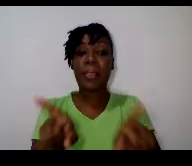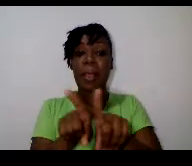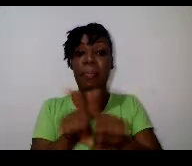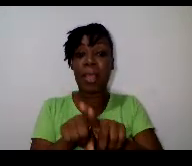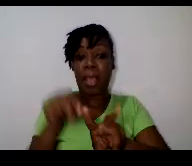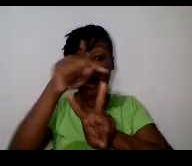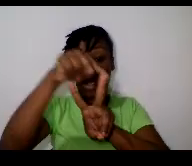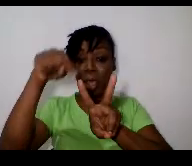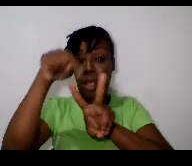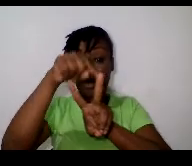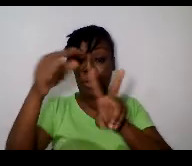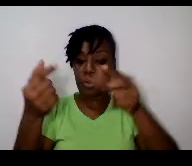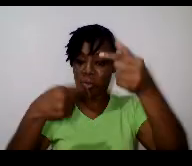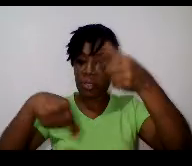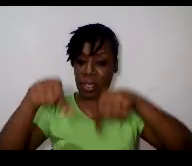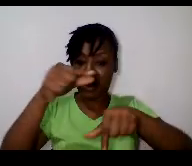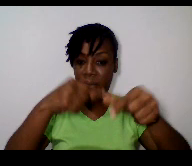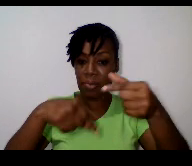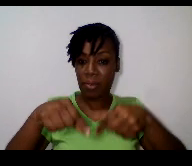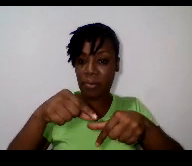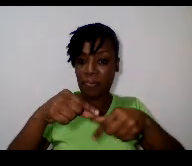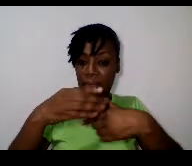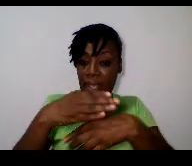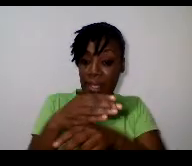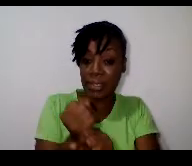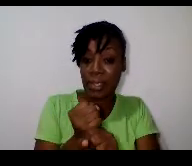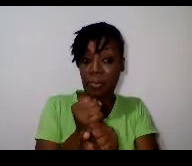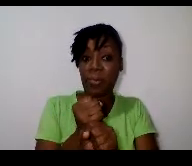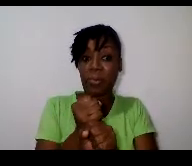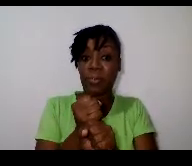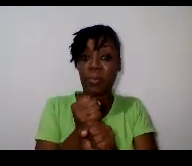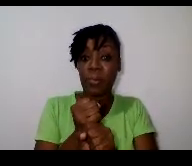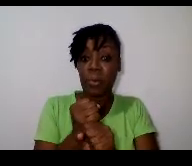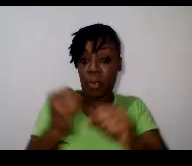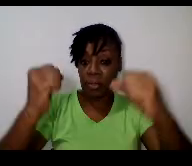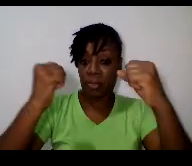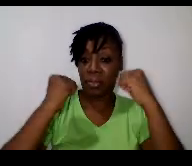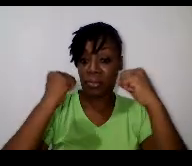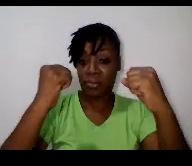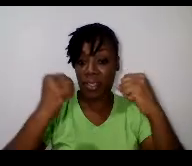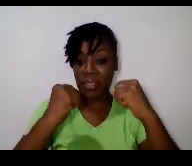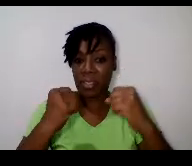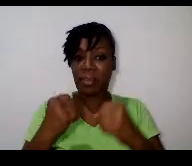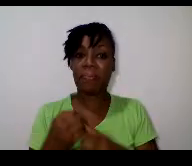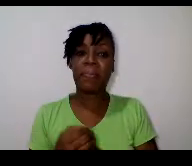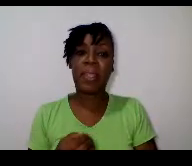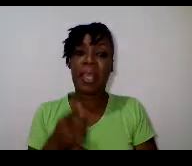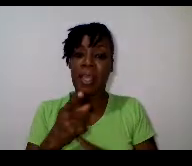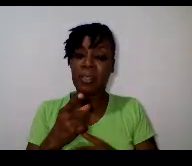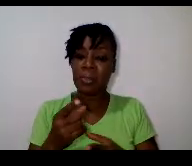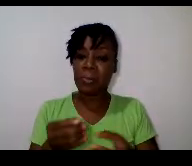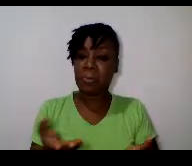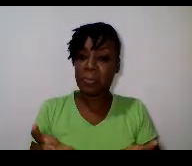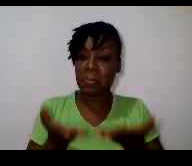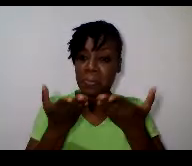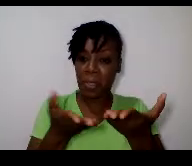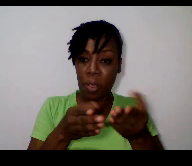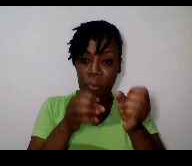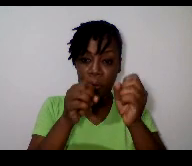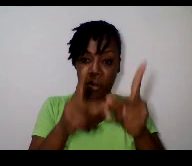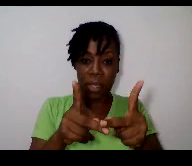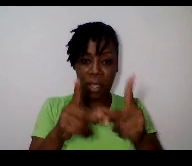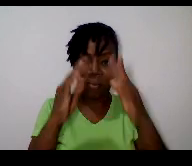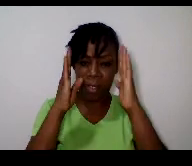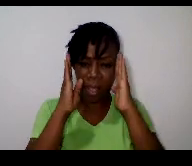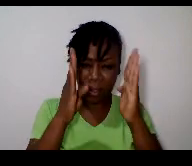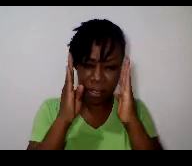que producimos cuando hacemos ejercicio que tiene que ver con la atención, que nos permite poner atención por más tiempo, que